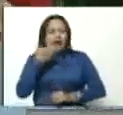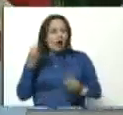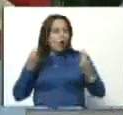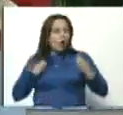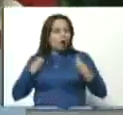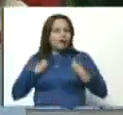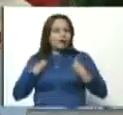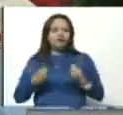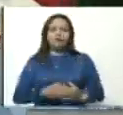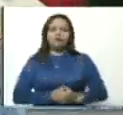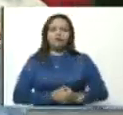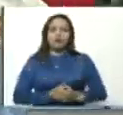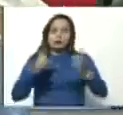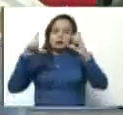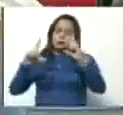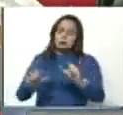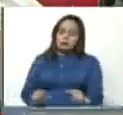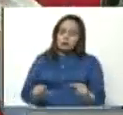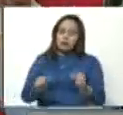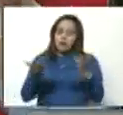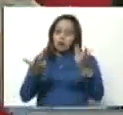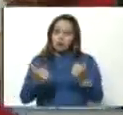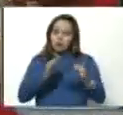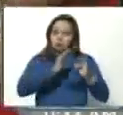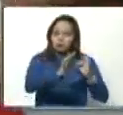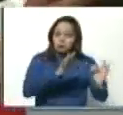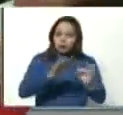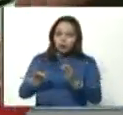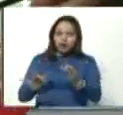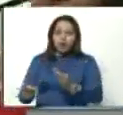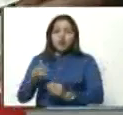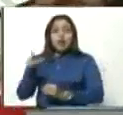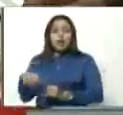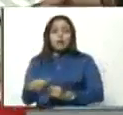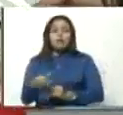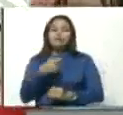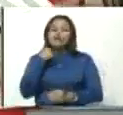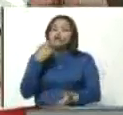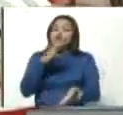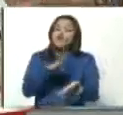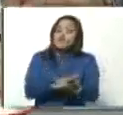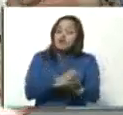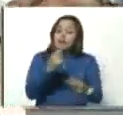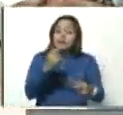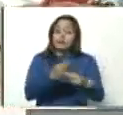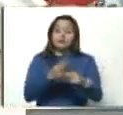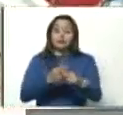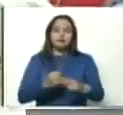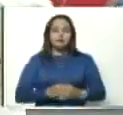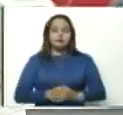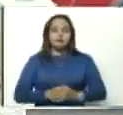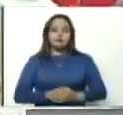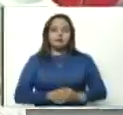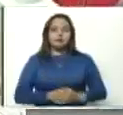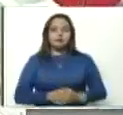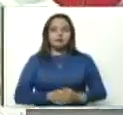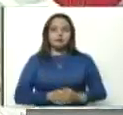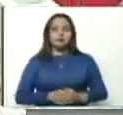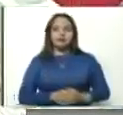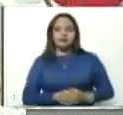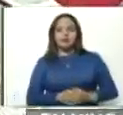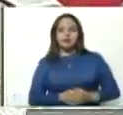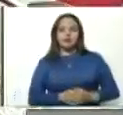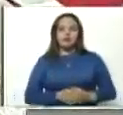vida, disminuir la incidencia de la enfermedad y sobre todo la mortalidad, la letalidad. Me acompañan hoy